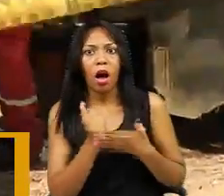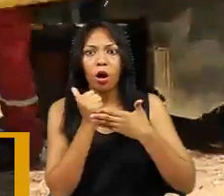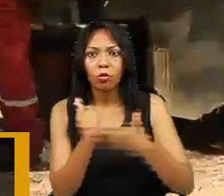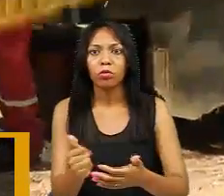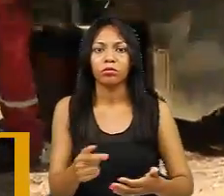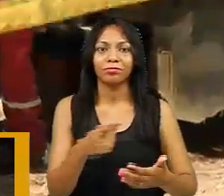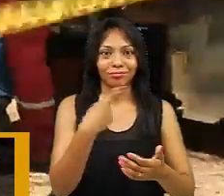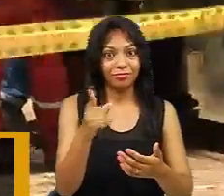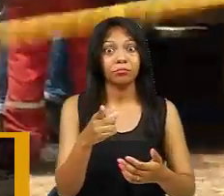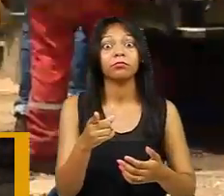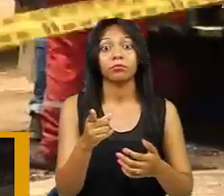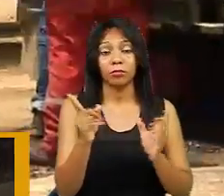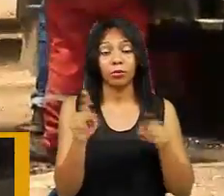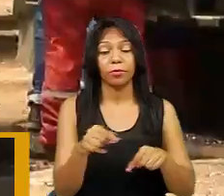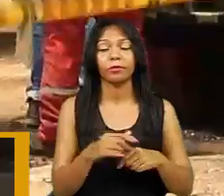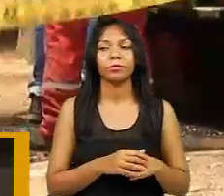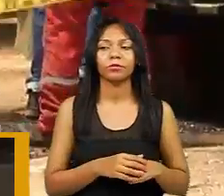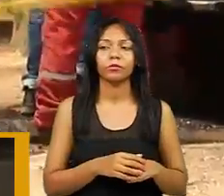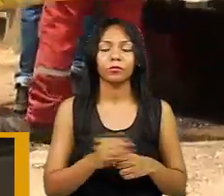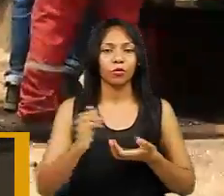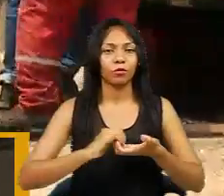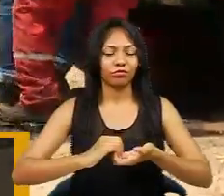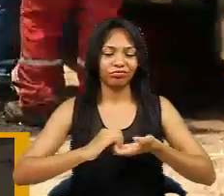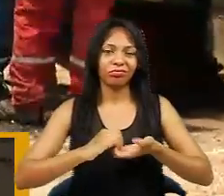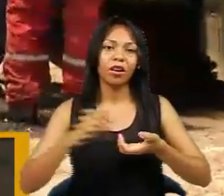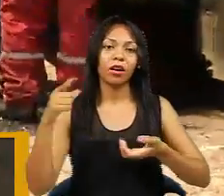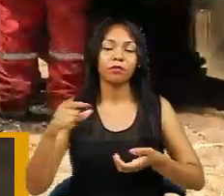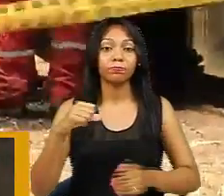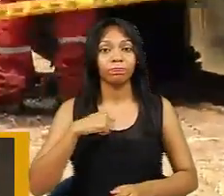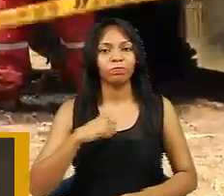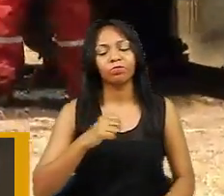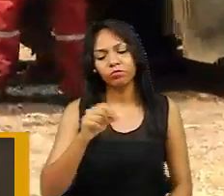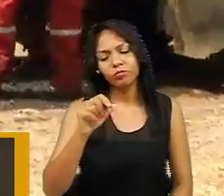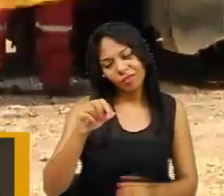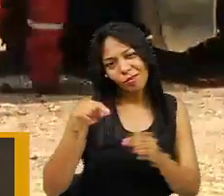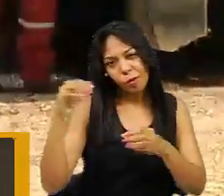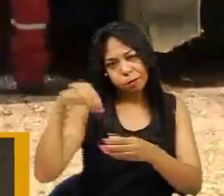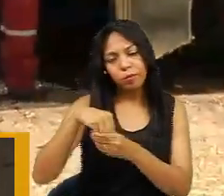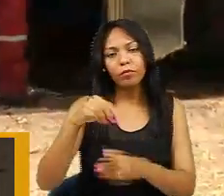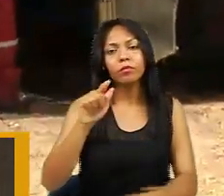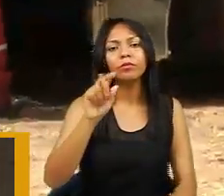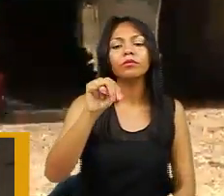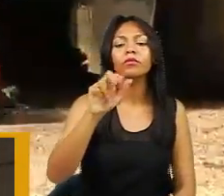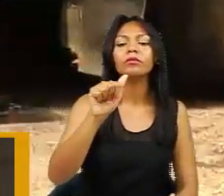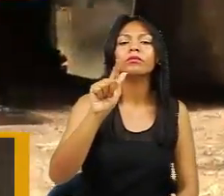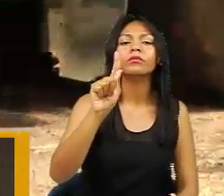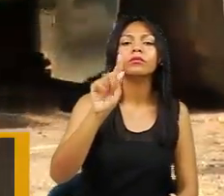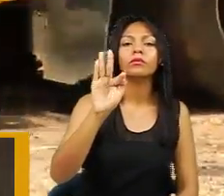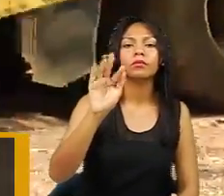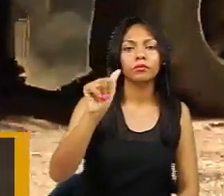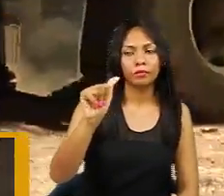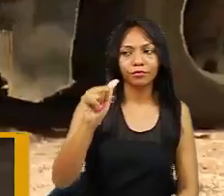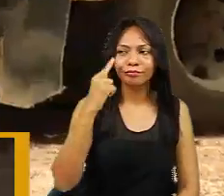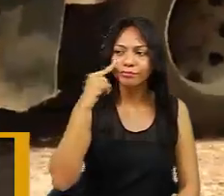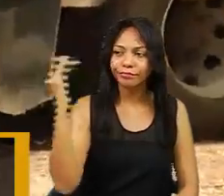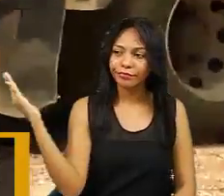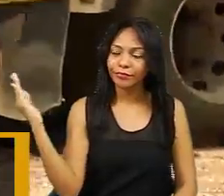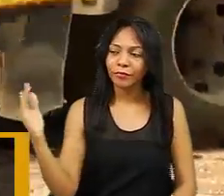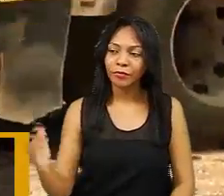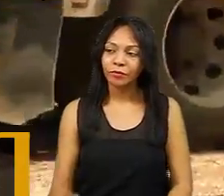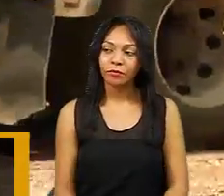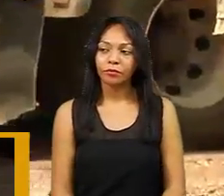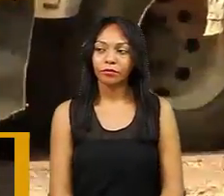que se registra por un carro tanque que transportaba nafta. Es la situación que estamos viendo en pantalla y en este momento